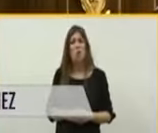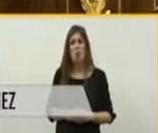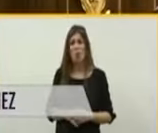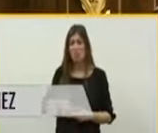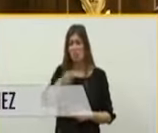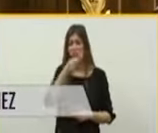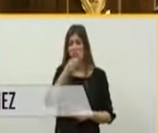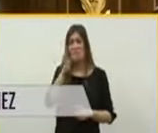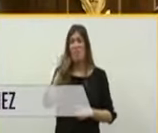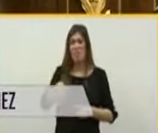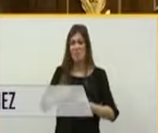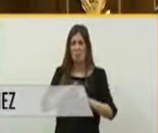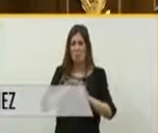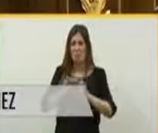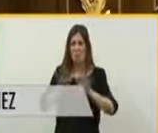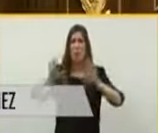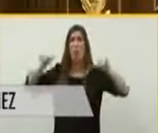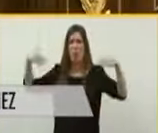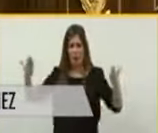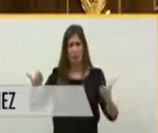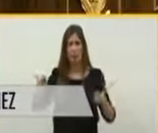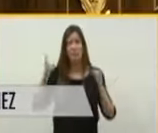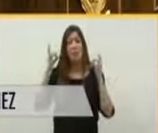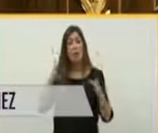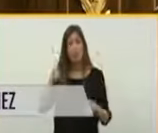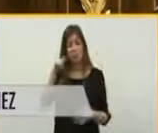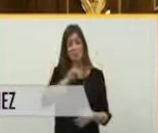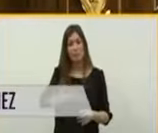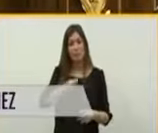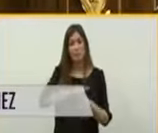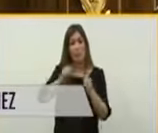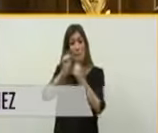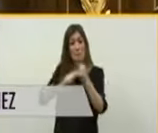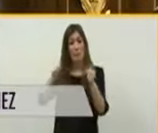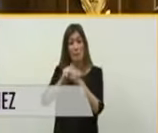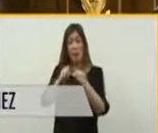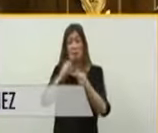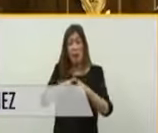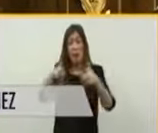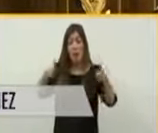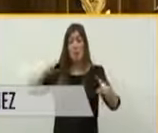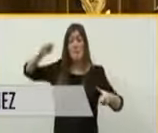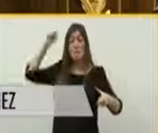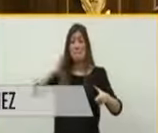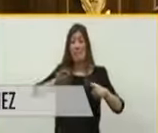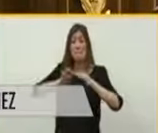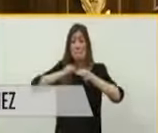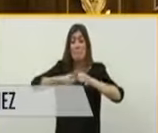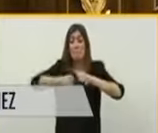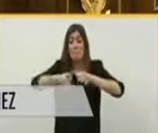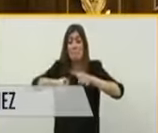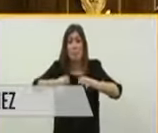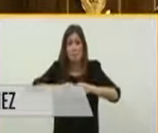de las paredes del hemiciclo. Es como cuando se tira una piedra en medio de un lago. Las ondas que generan los insultos y